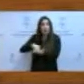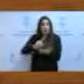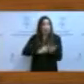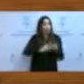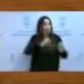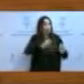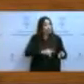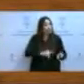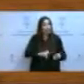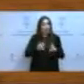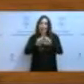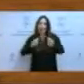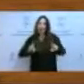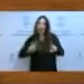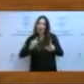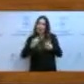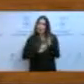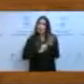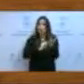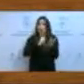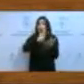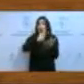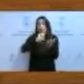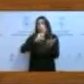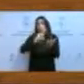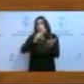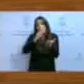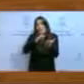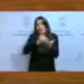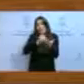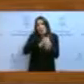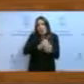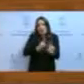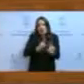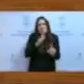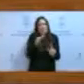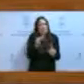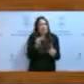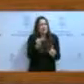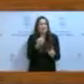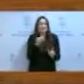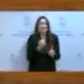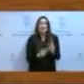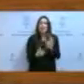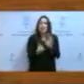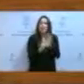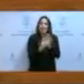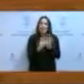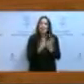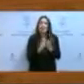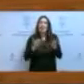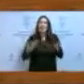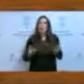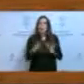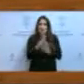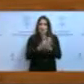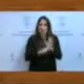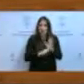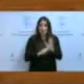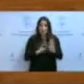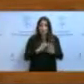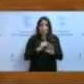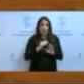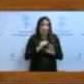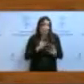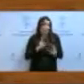las empresas trabajando sin cobrar. No es aceptable que publiquen decretos de los ratios o pliegos de prescripciones que para lo que únicamente